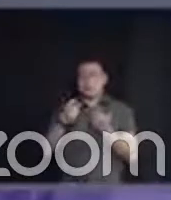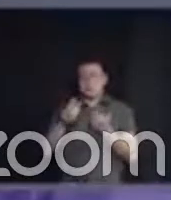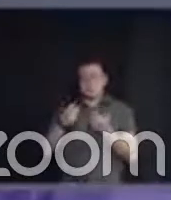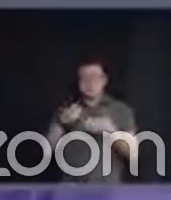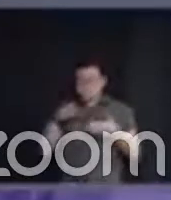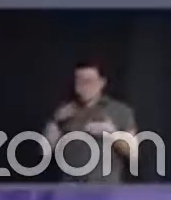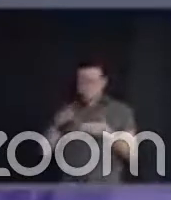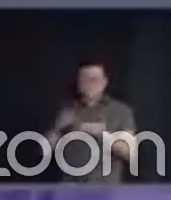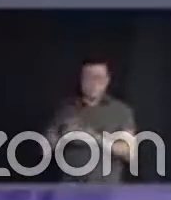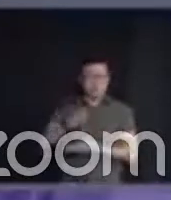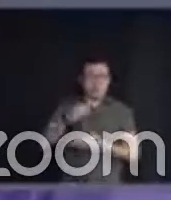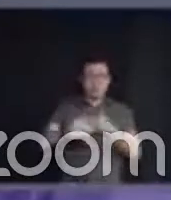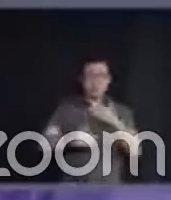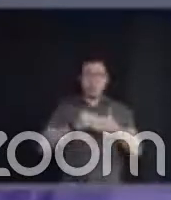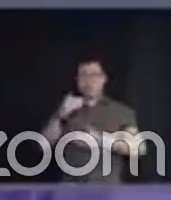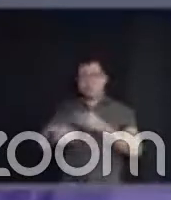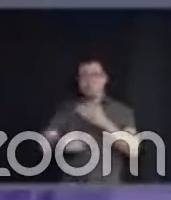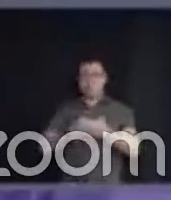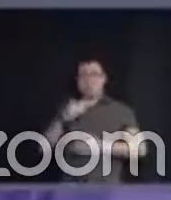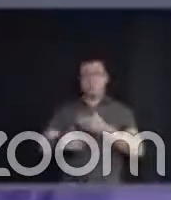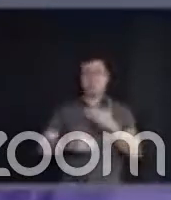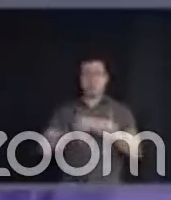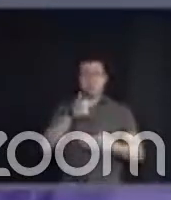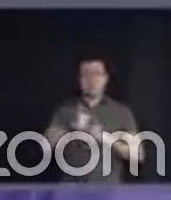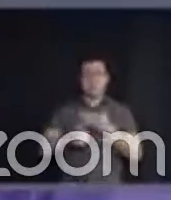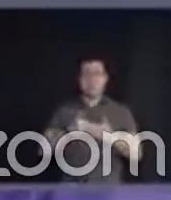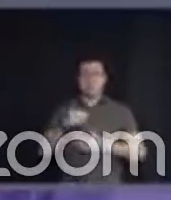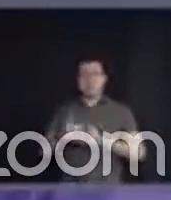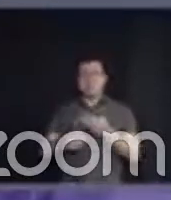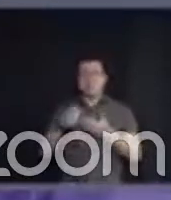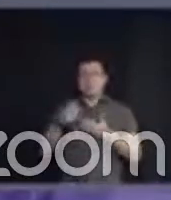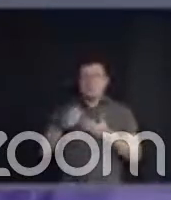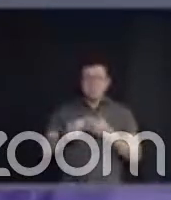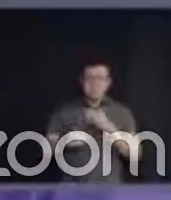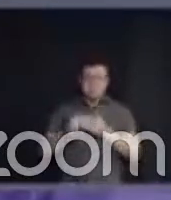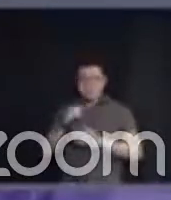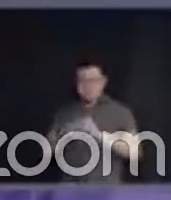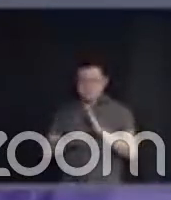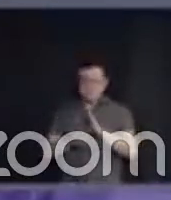existe, está ahí para romperla, está ahí para